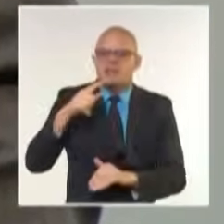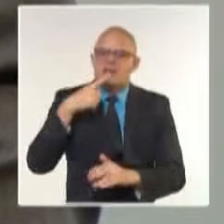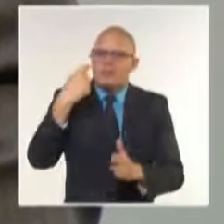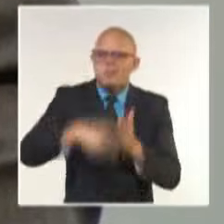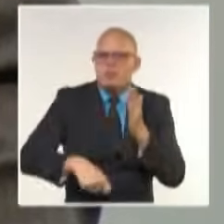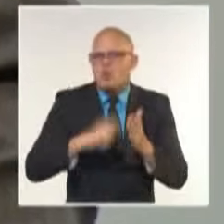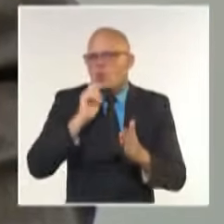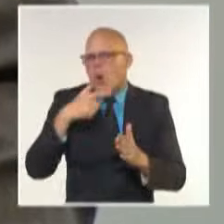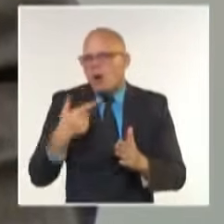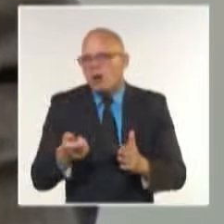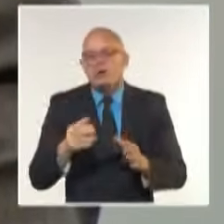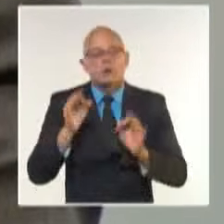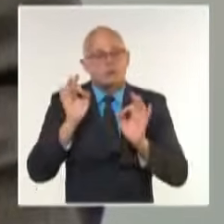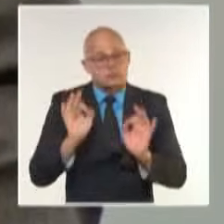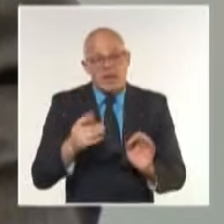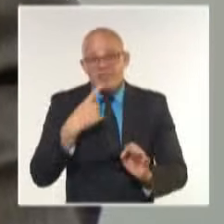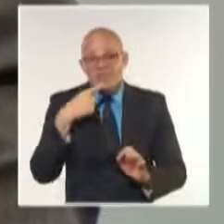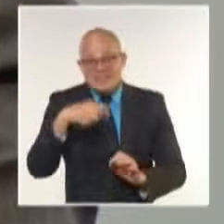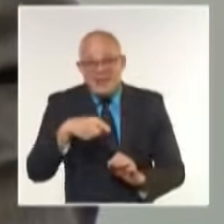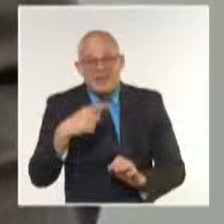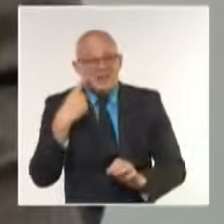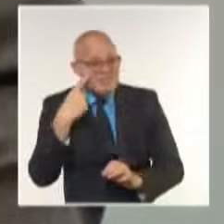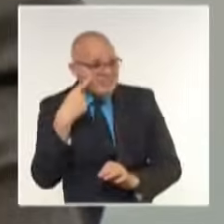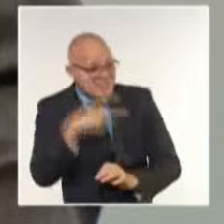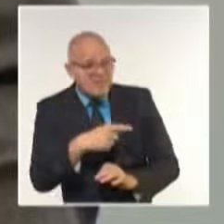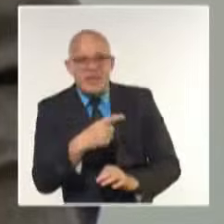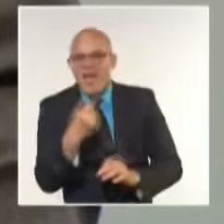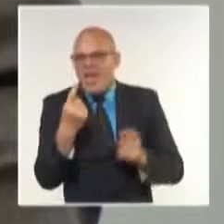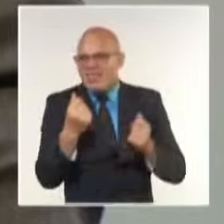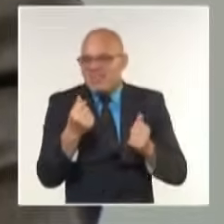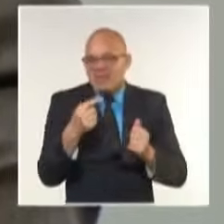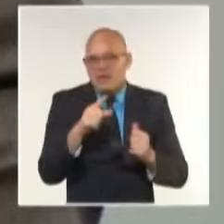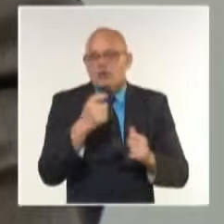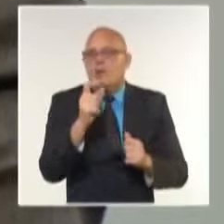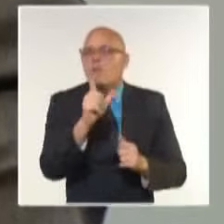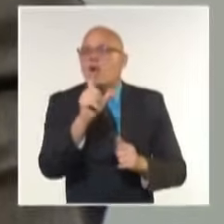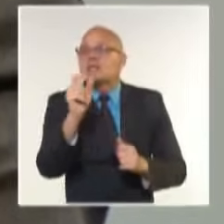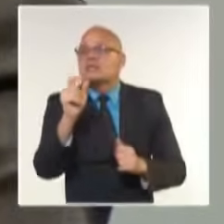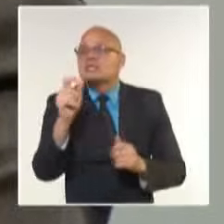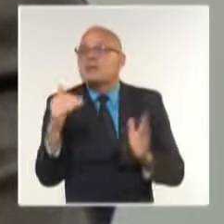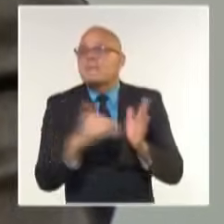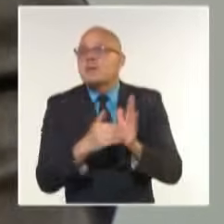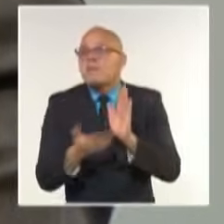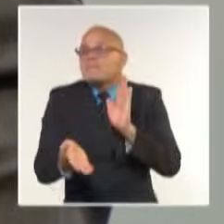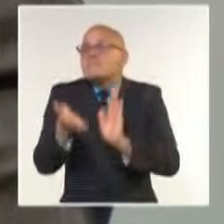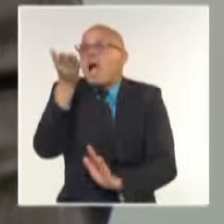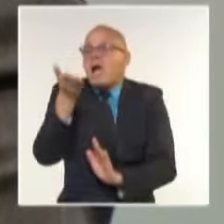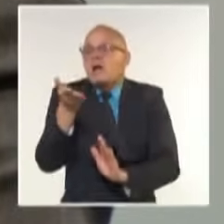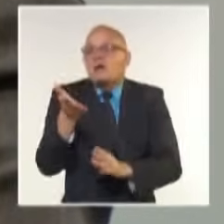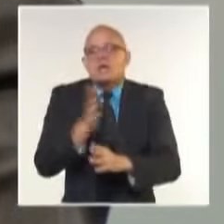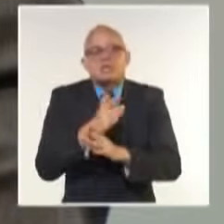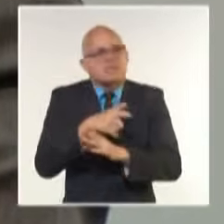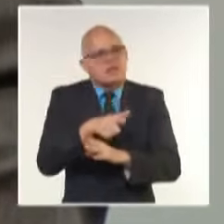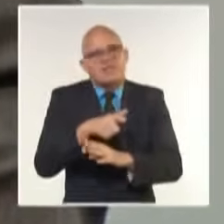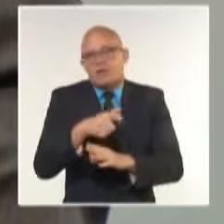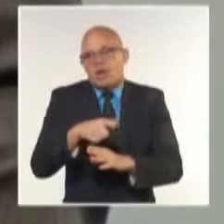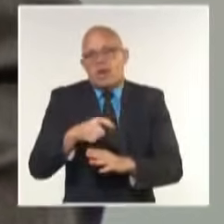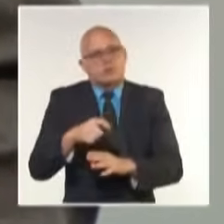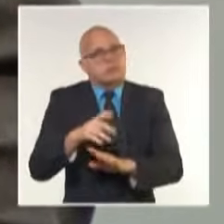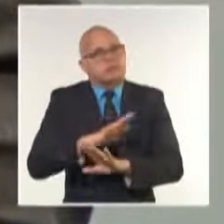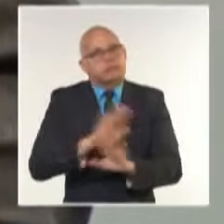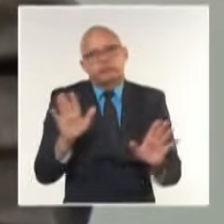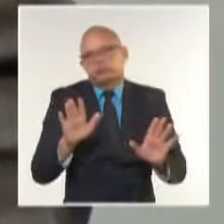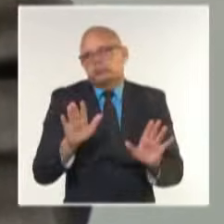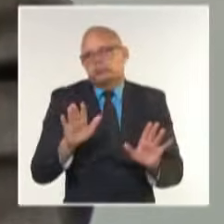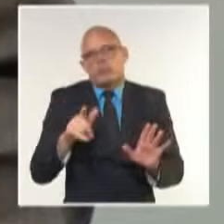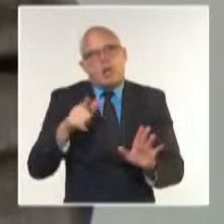limitado, establece que en este delito, cuando los bienes superan los 100.000 pesos, es de considerable valor, por eso... Más de 100.000 pesos. Presuntamente el